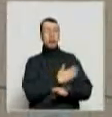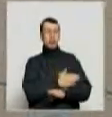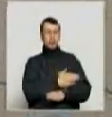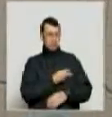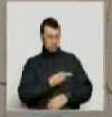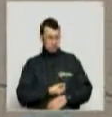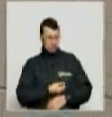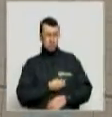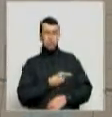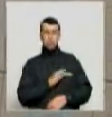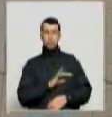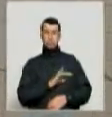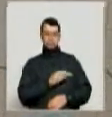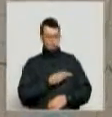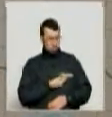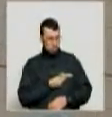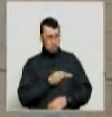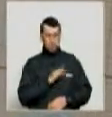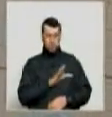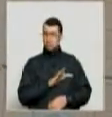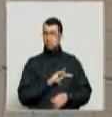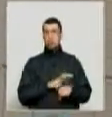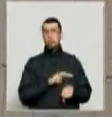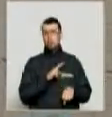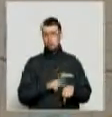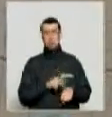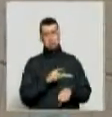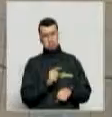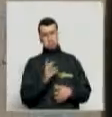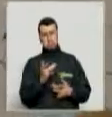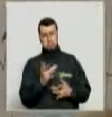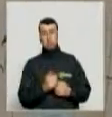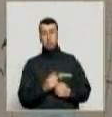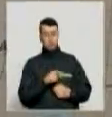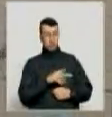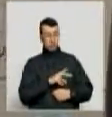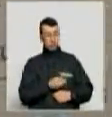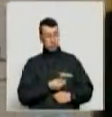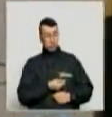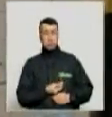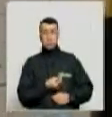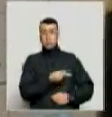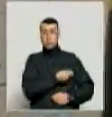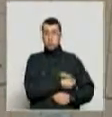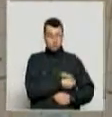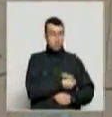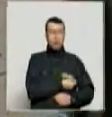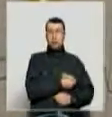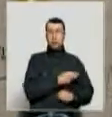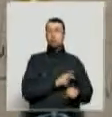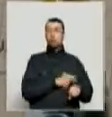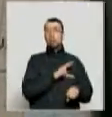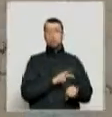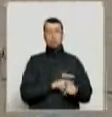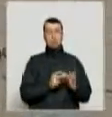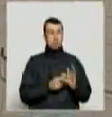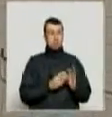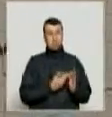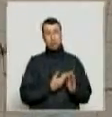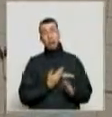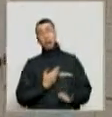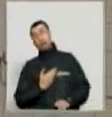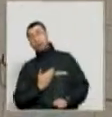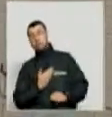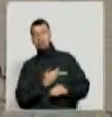es lo normal, lo que uno espera, que el tiempo en el cual el latido de la aurícula llegó al ventrículo es normal, o sea, no está adelantado o retrasado, lo